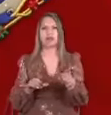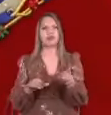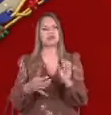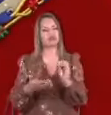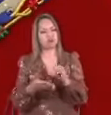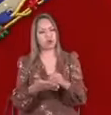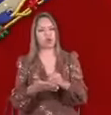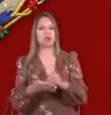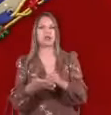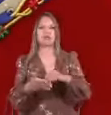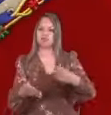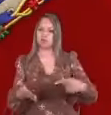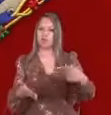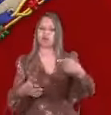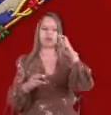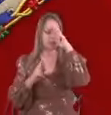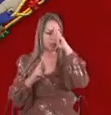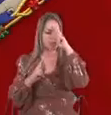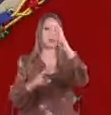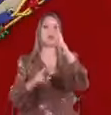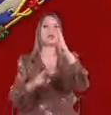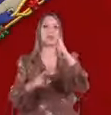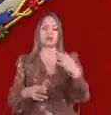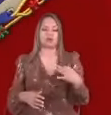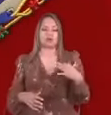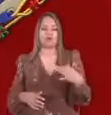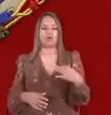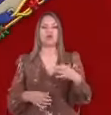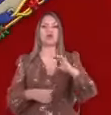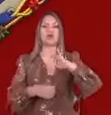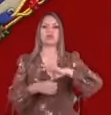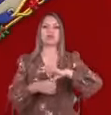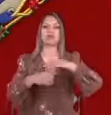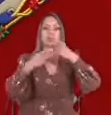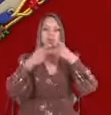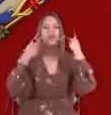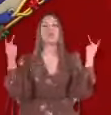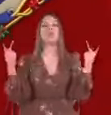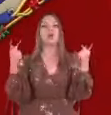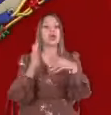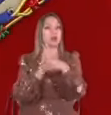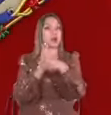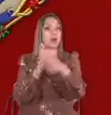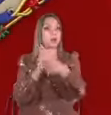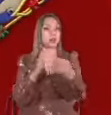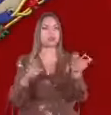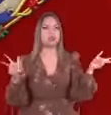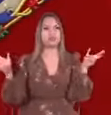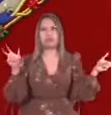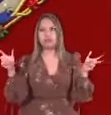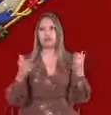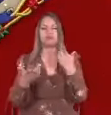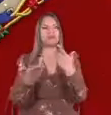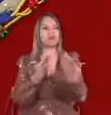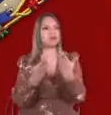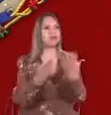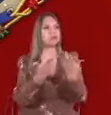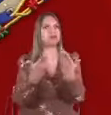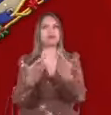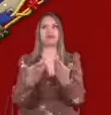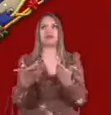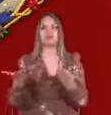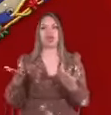La democracia como el respeto irrestricto de la voluntad popular. La democracia como la capacidad de escuchar, dialogar y procesar las demandas